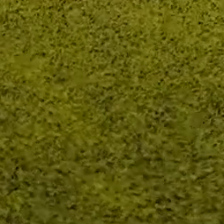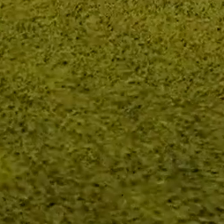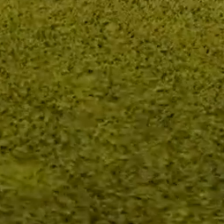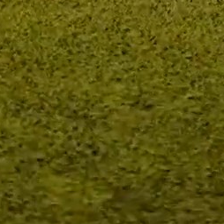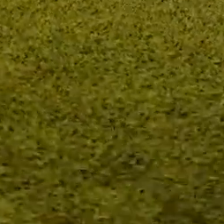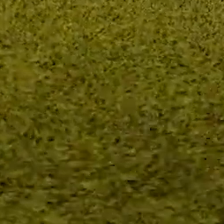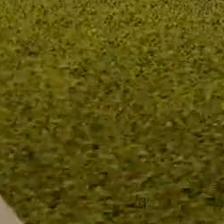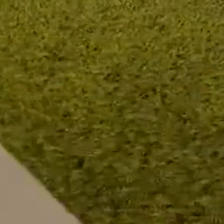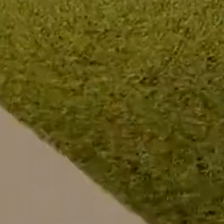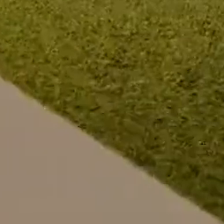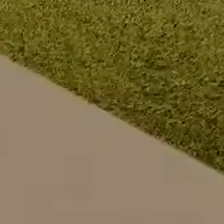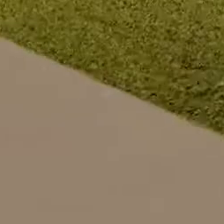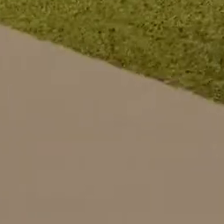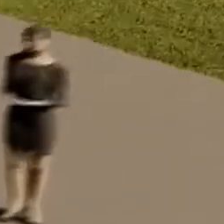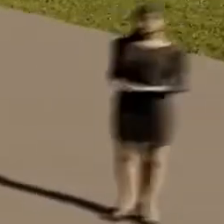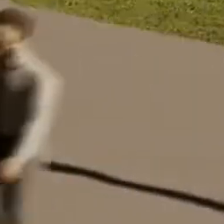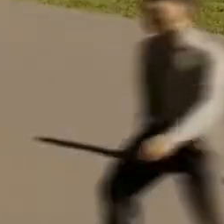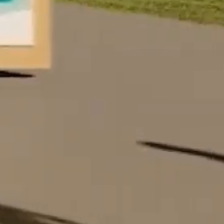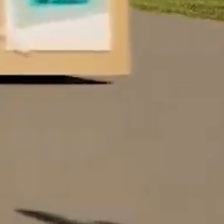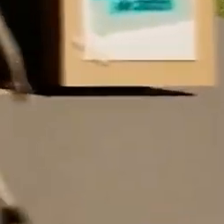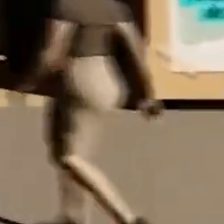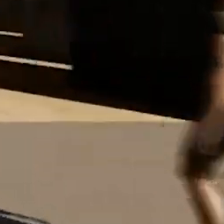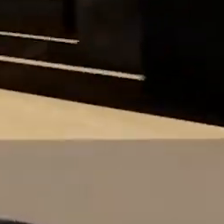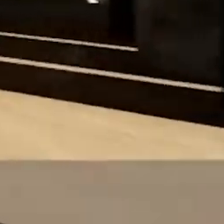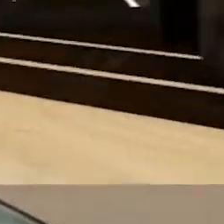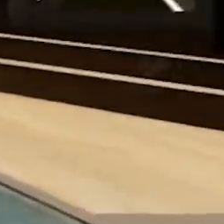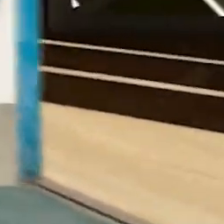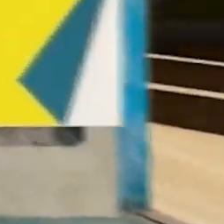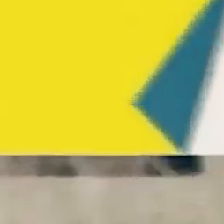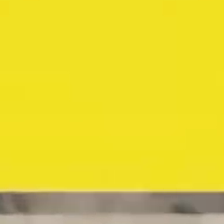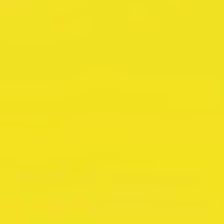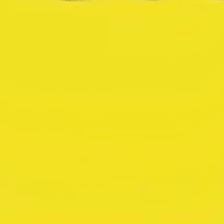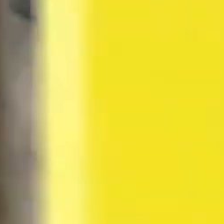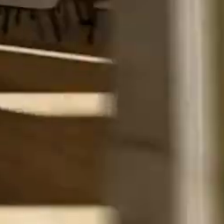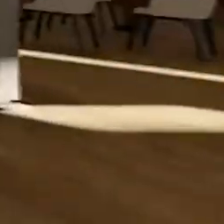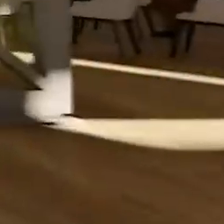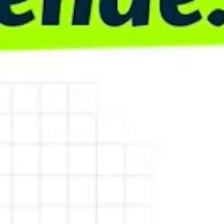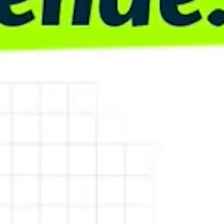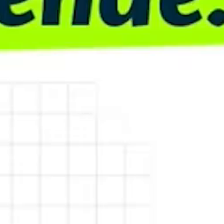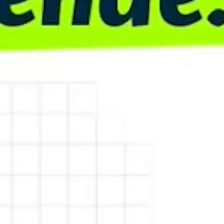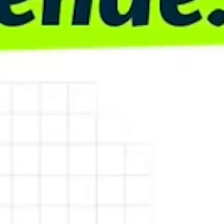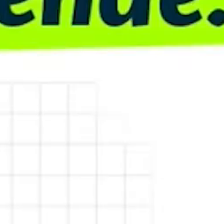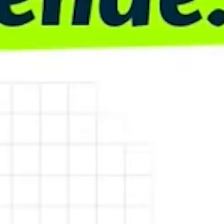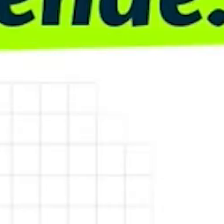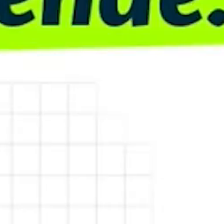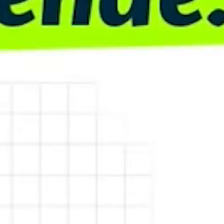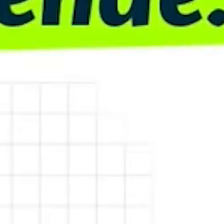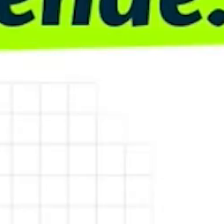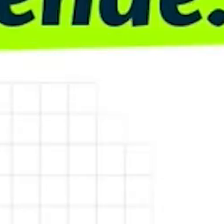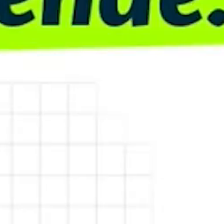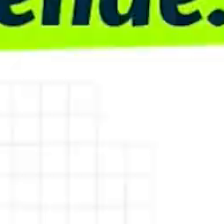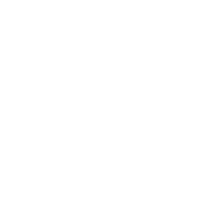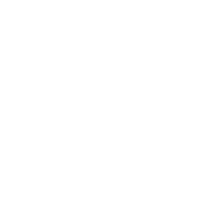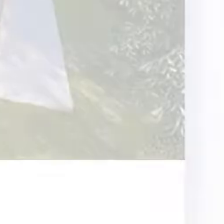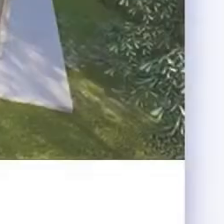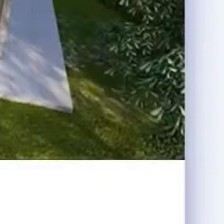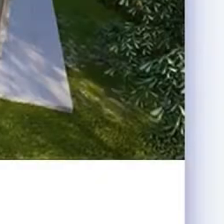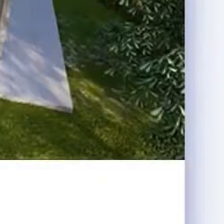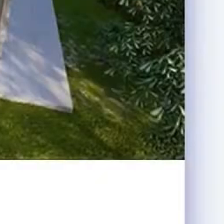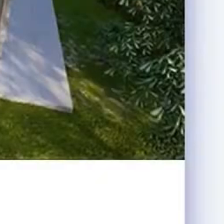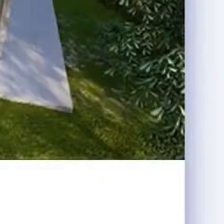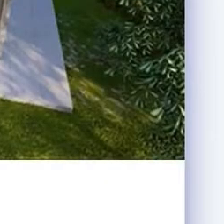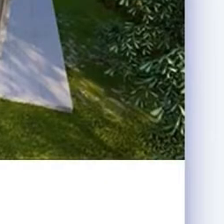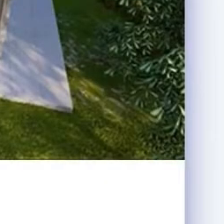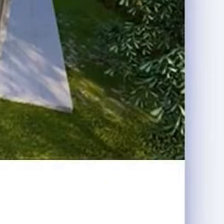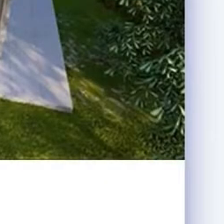Todos los días iniciaremos a las 9 de la mañana con una conferencia magistral. Para ingresar a esta conferencia, pueden dar